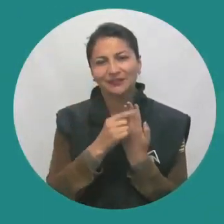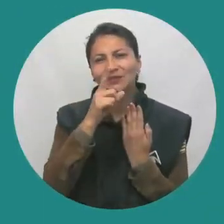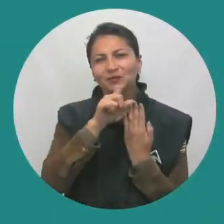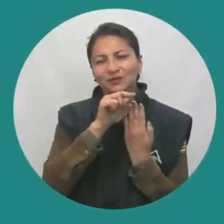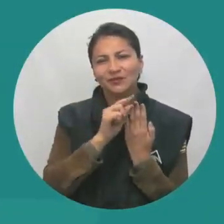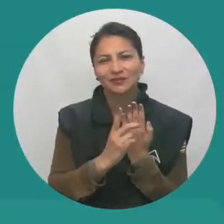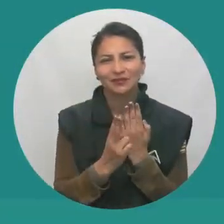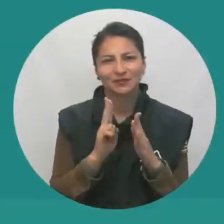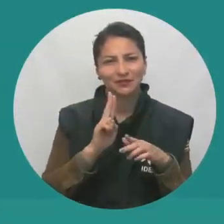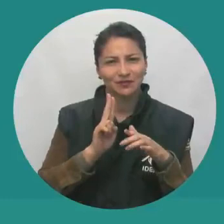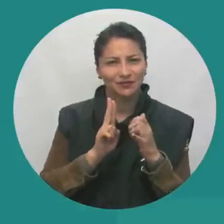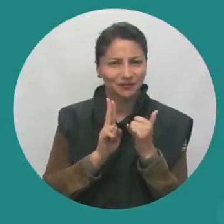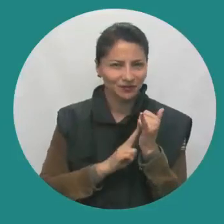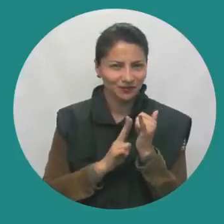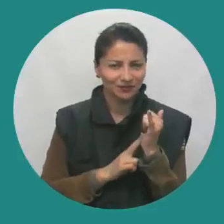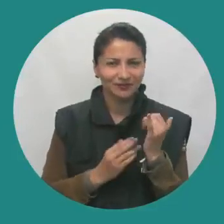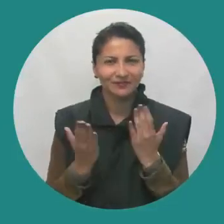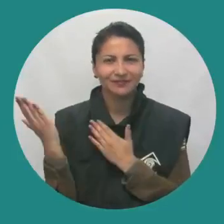redes sociales.